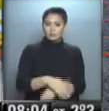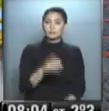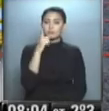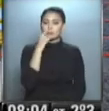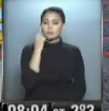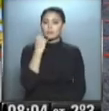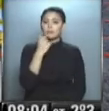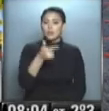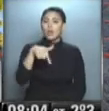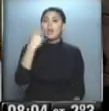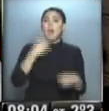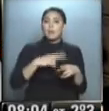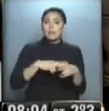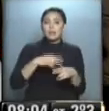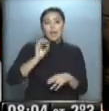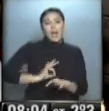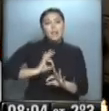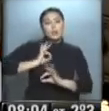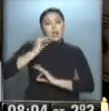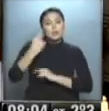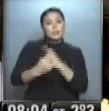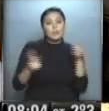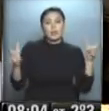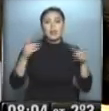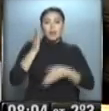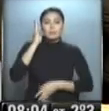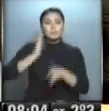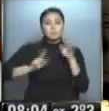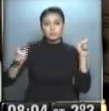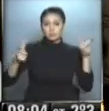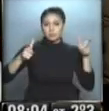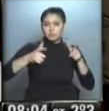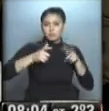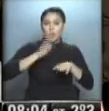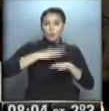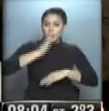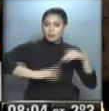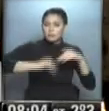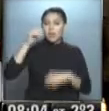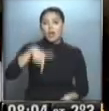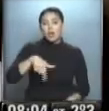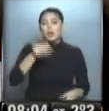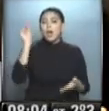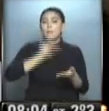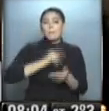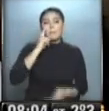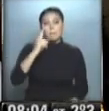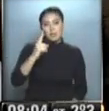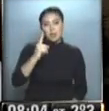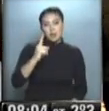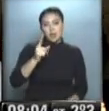parque, que viene perdiendo terrenos año tras año con distintas construcciones que se van haciendo, ahora vamos a perder más de